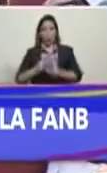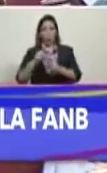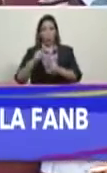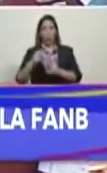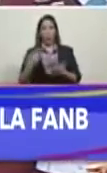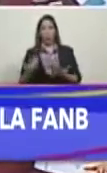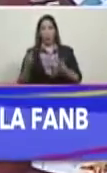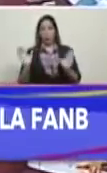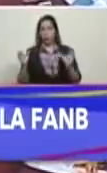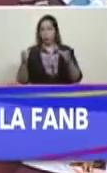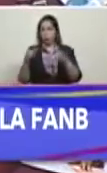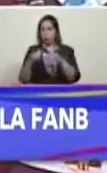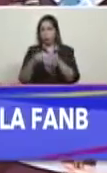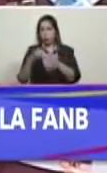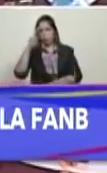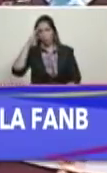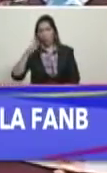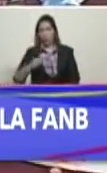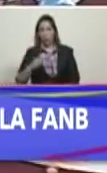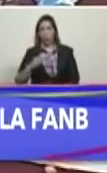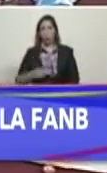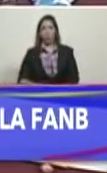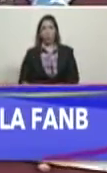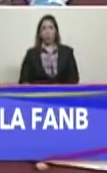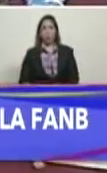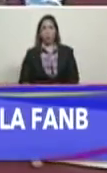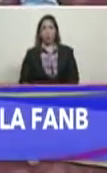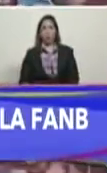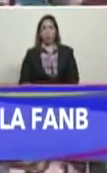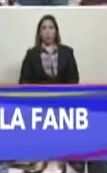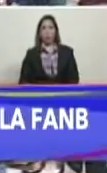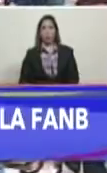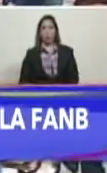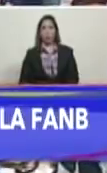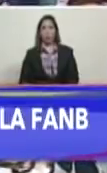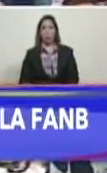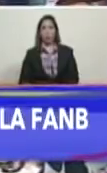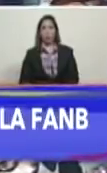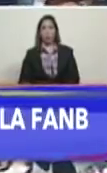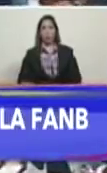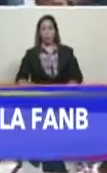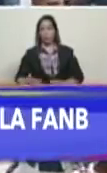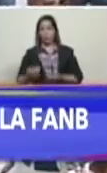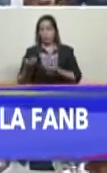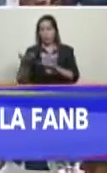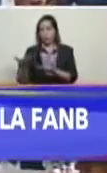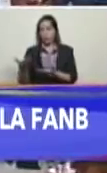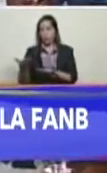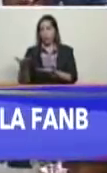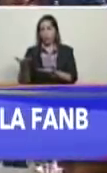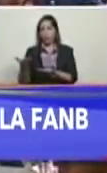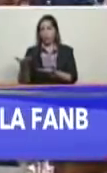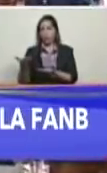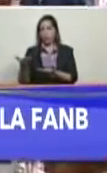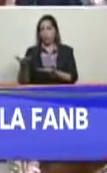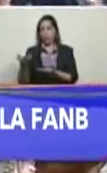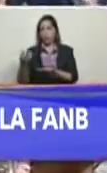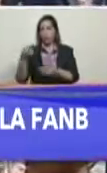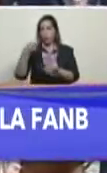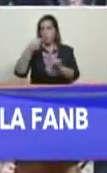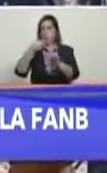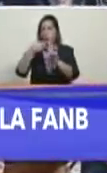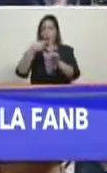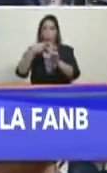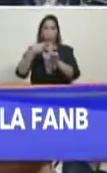Operacional de la Fuerza Armada Nacional Bolivariana. Recibe la Cruz de la Fuerza Armada